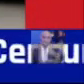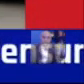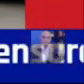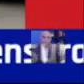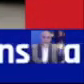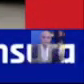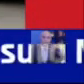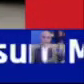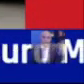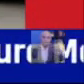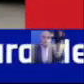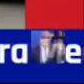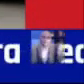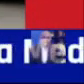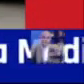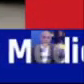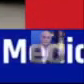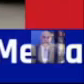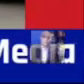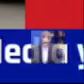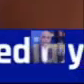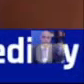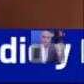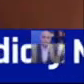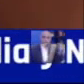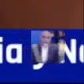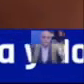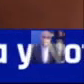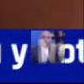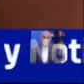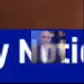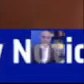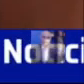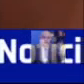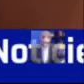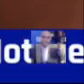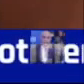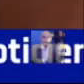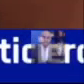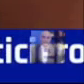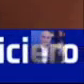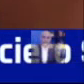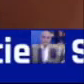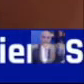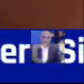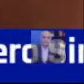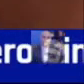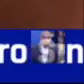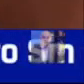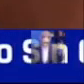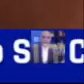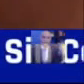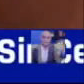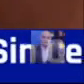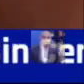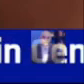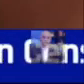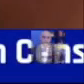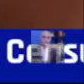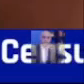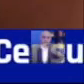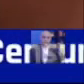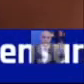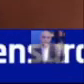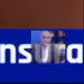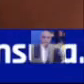trance terrible, sortear también la debacle económica que significó ese punto neurálgico de la